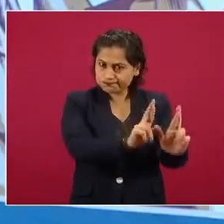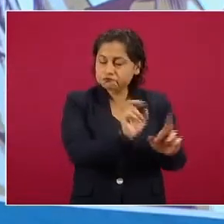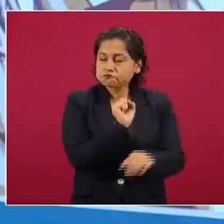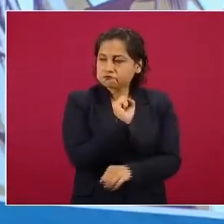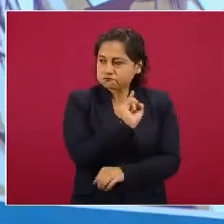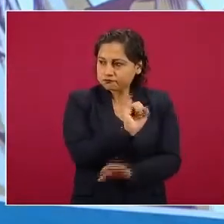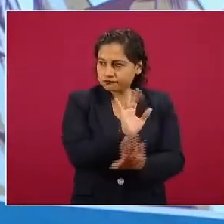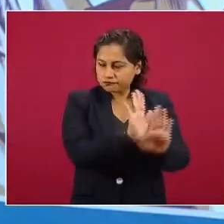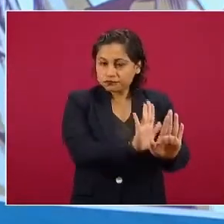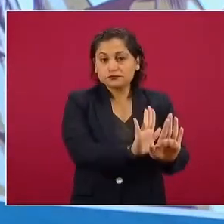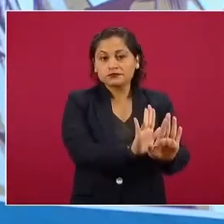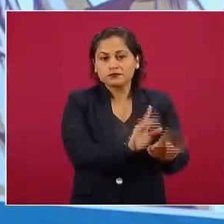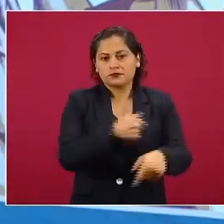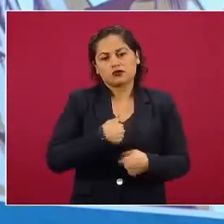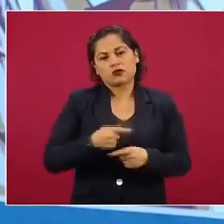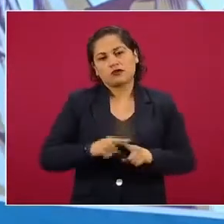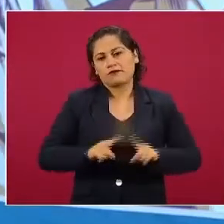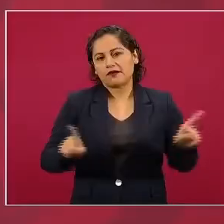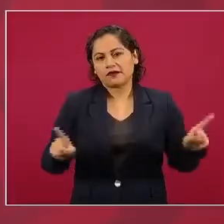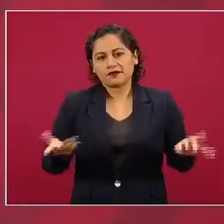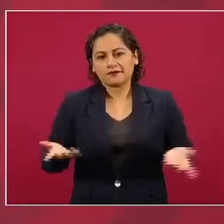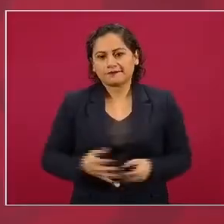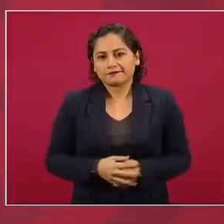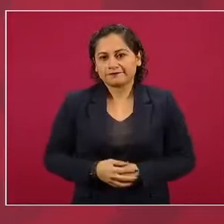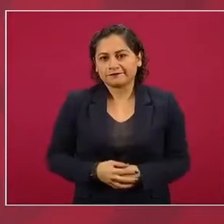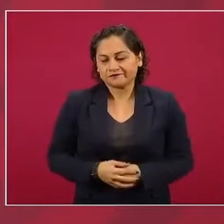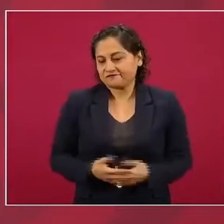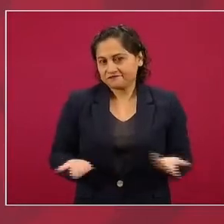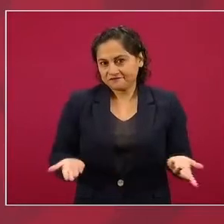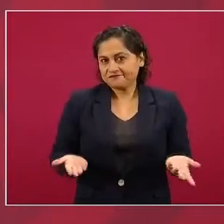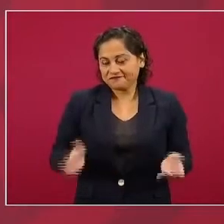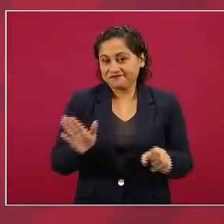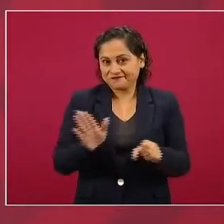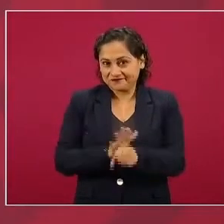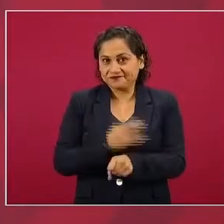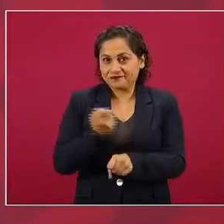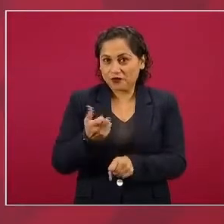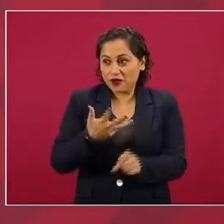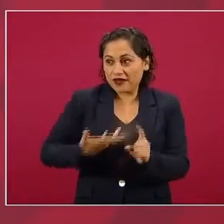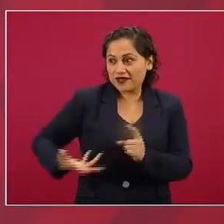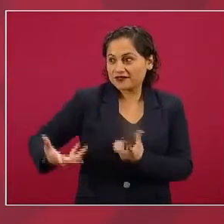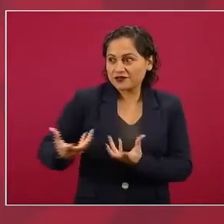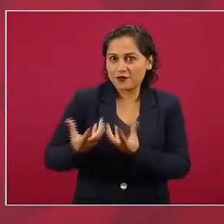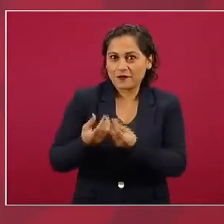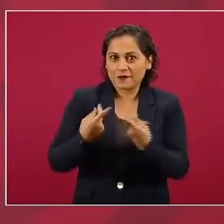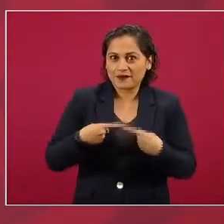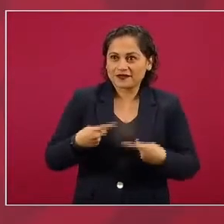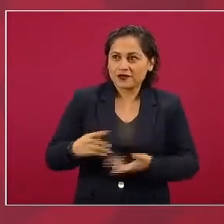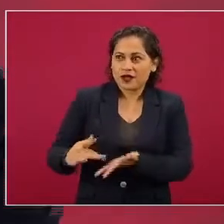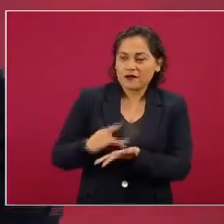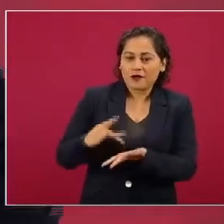Entonces, por eso se despiertan también pasiones, ¿no?